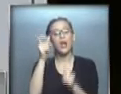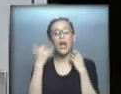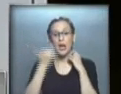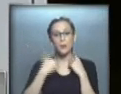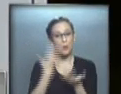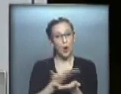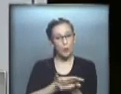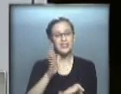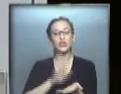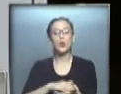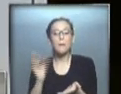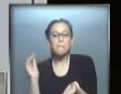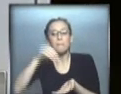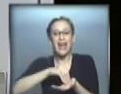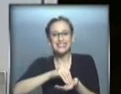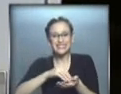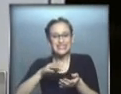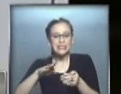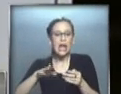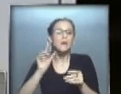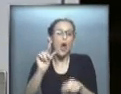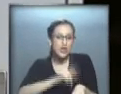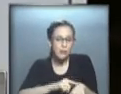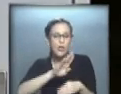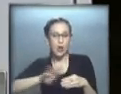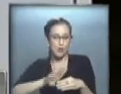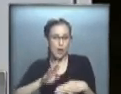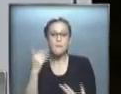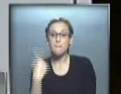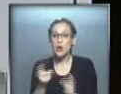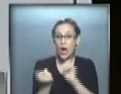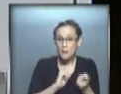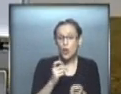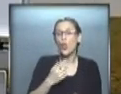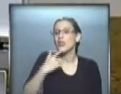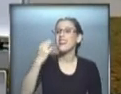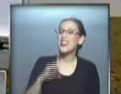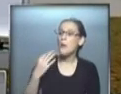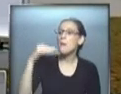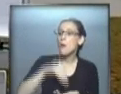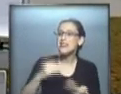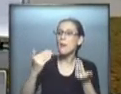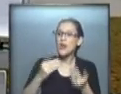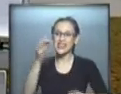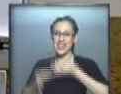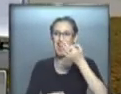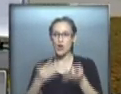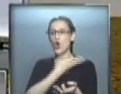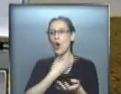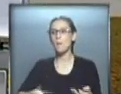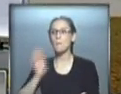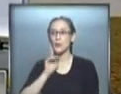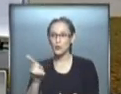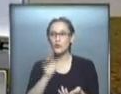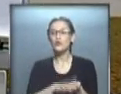de incremento temporario del techo de deuda pero a cambio exigen la promesa de que se podrá abrir un diálogo con obama sobre el